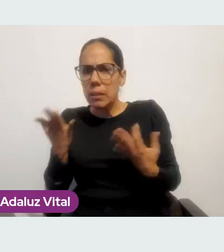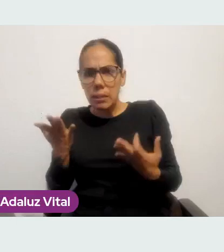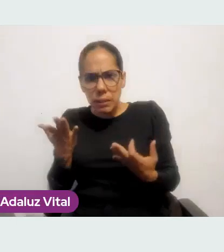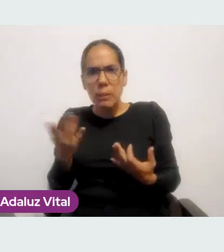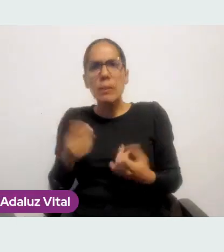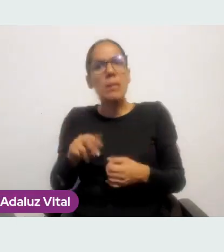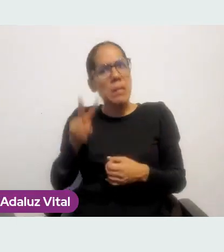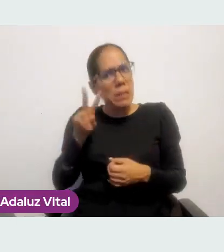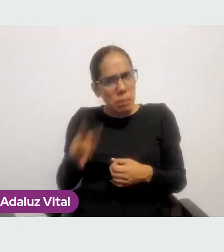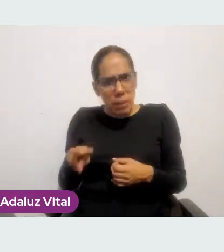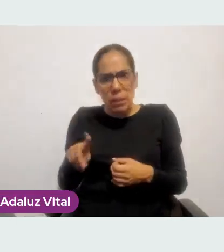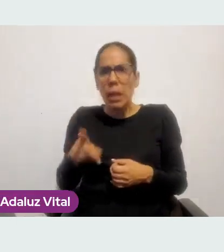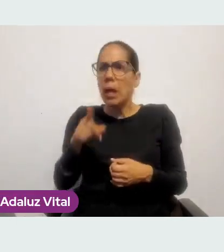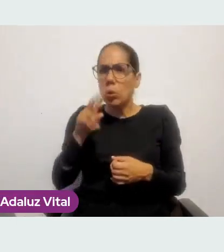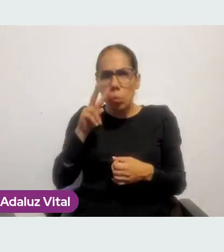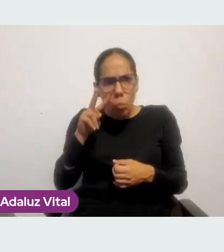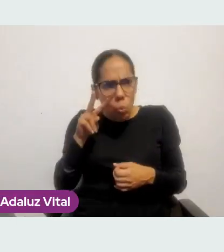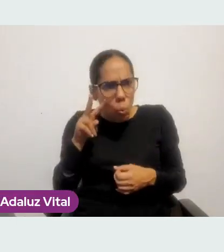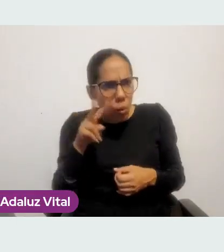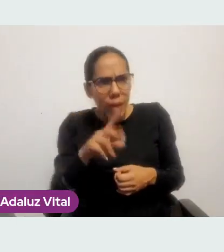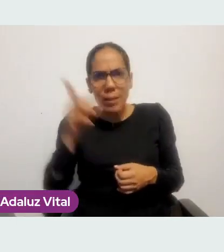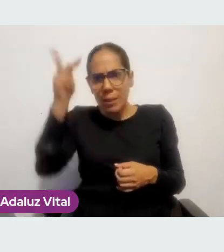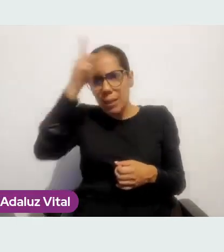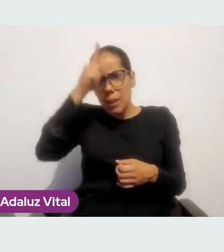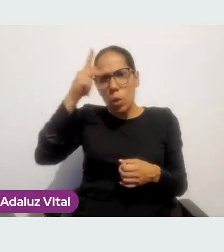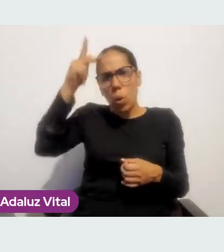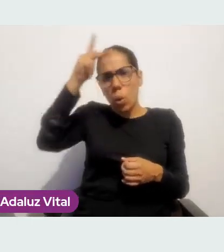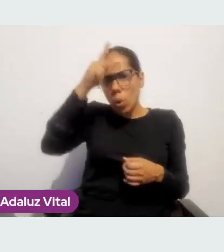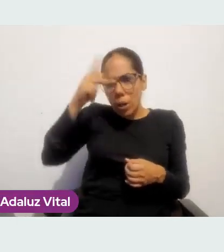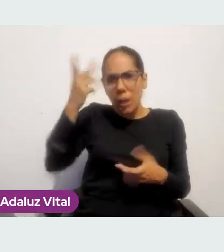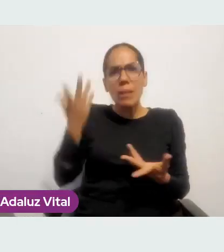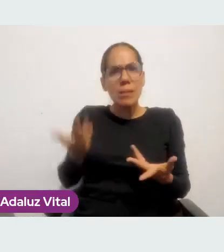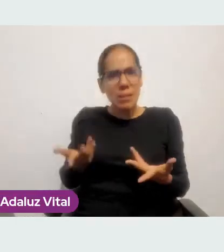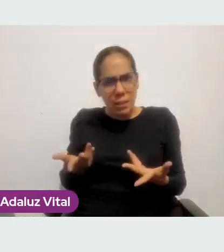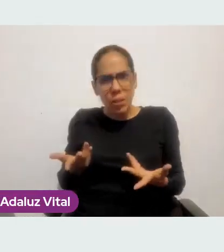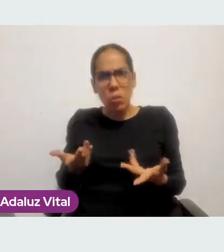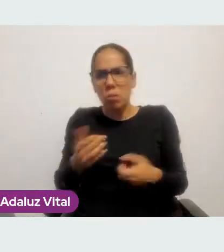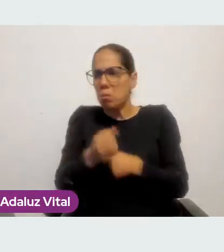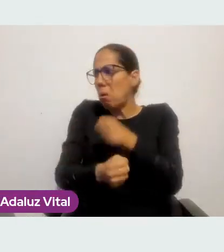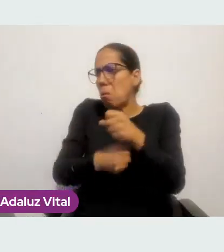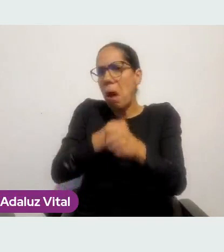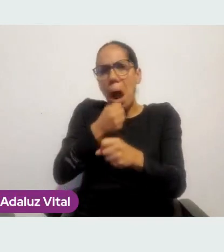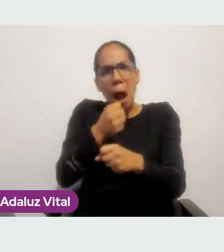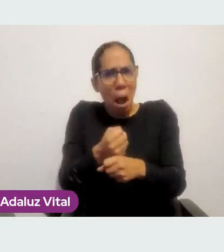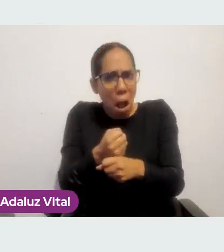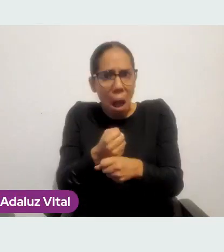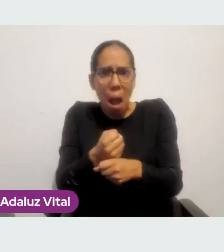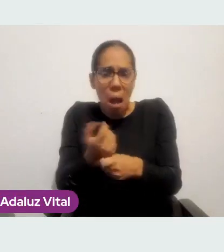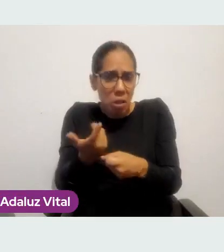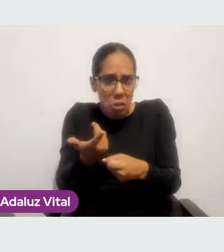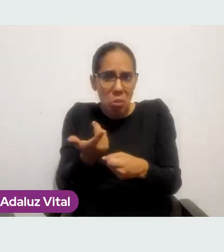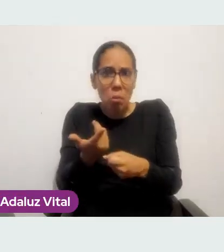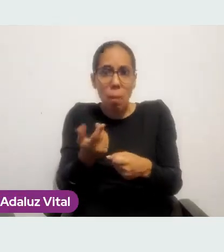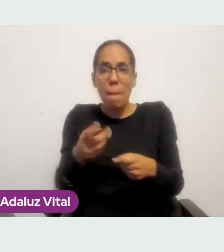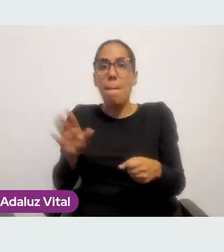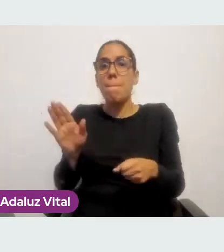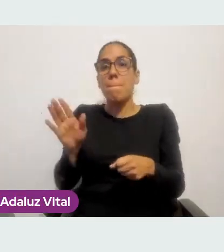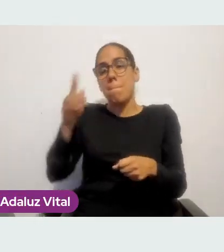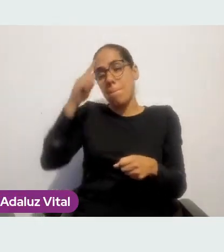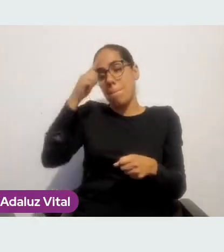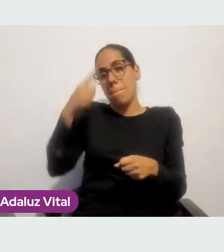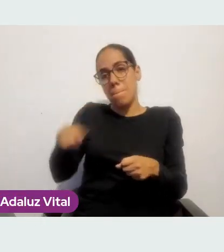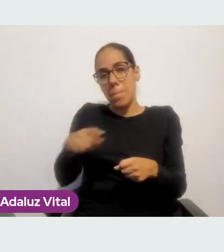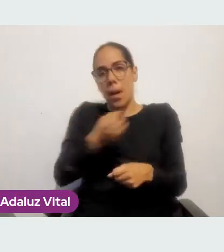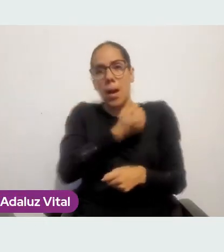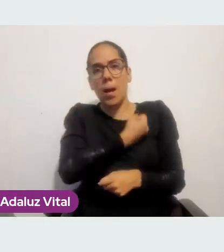el médico, hacer un chequeo general, que también tendría que incluir esta parte de la salud mental.